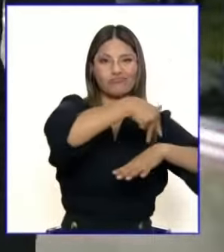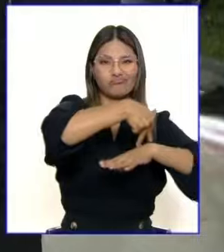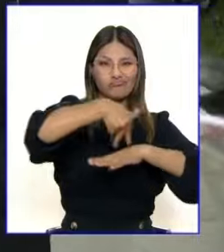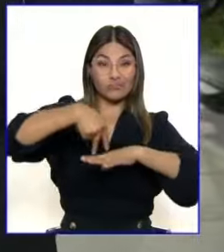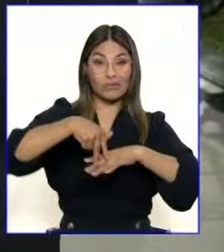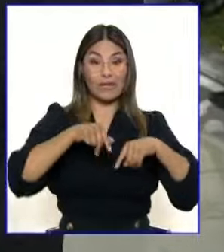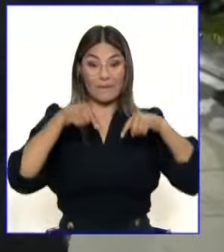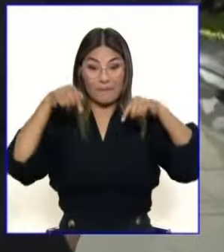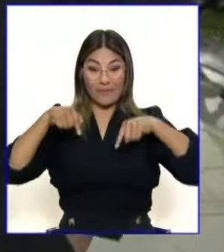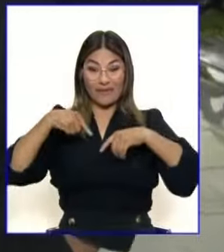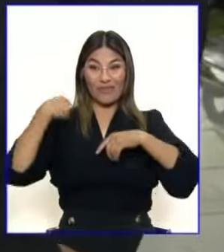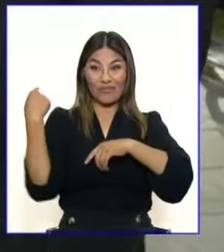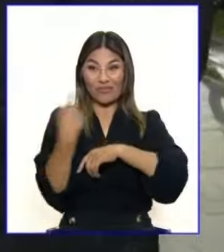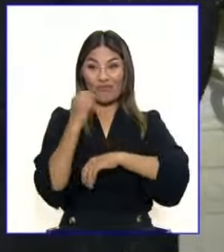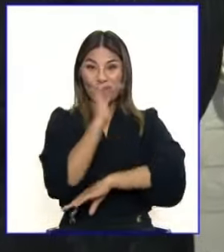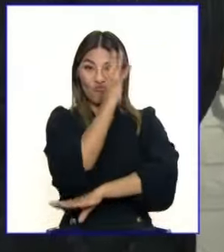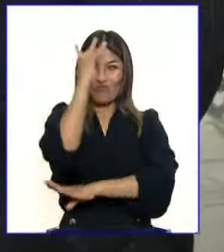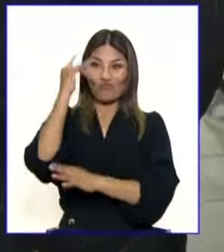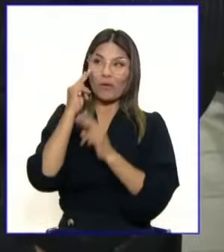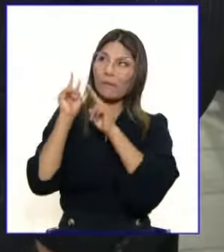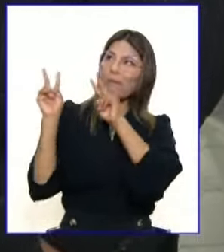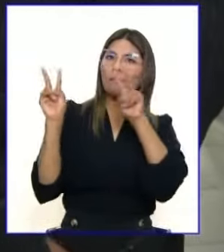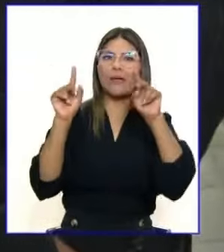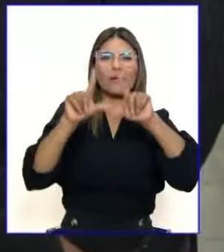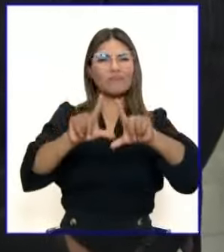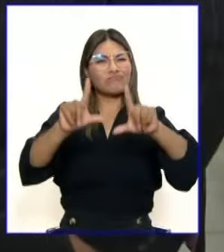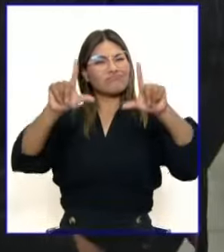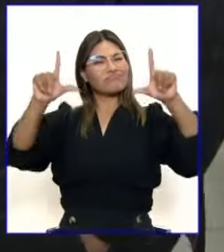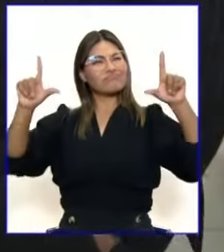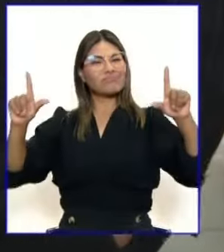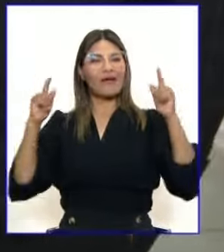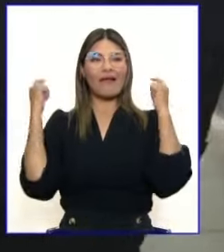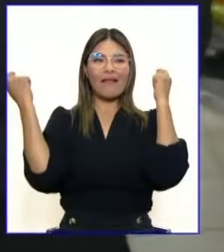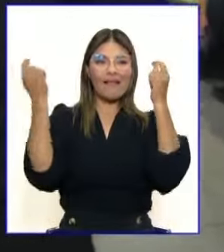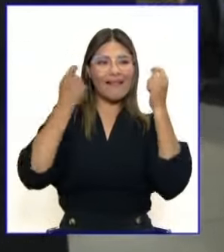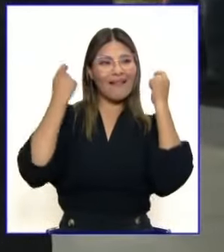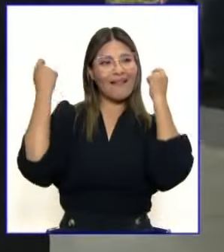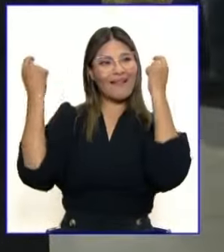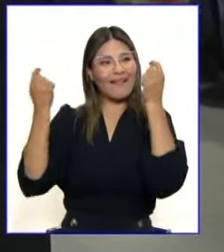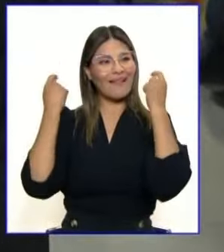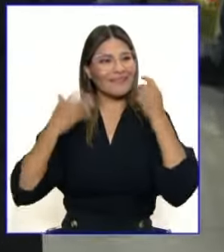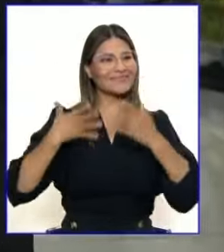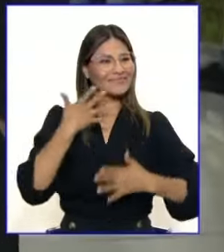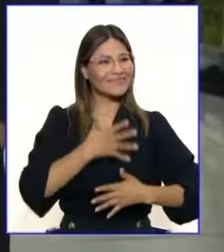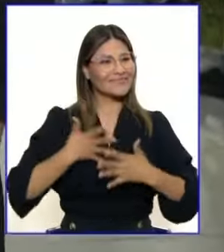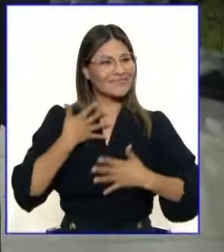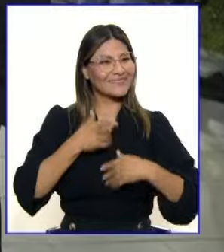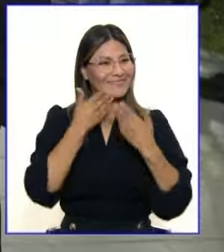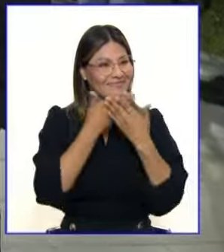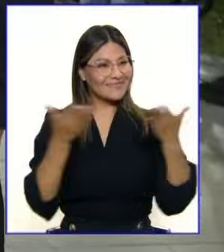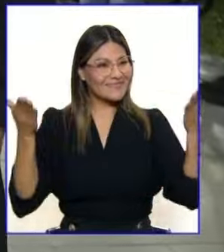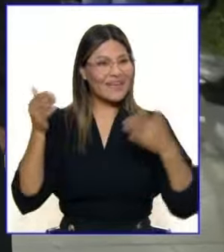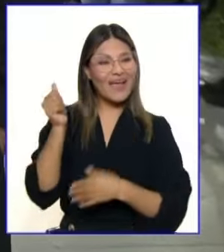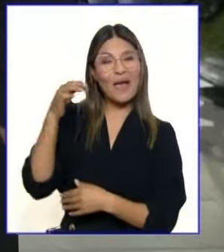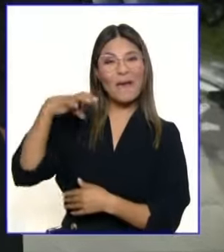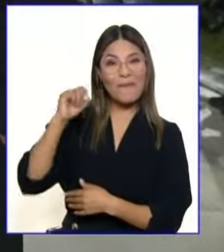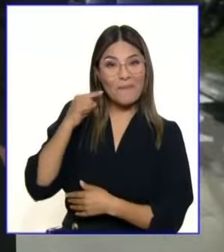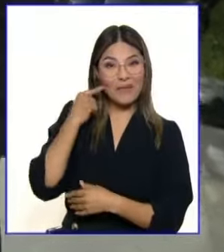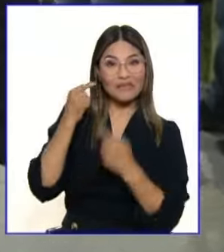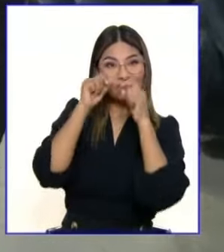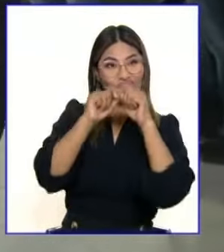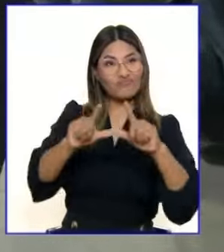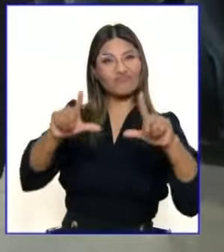una fiesta. Miren ustedes a pantalla gigante y gracias a nuestros amigos de la municipalidad que están proyectando también a PEC